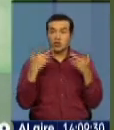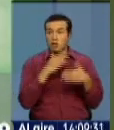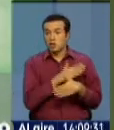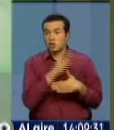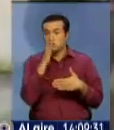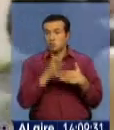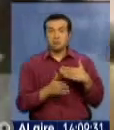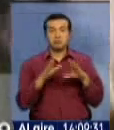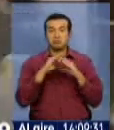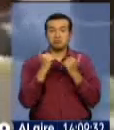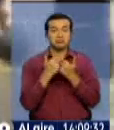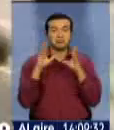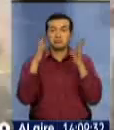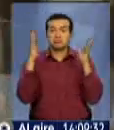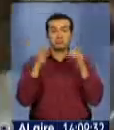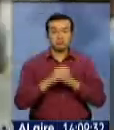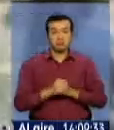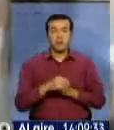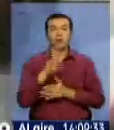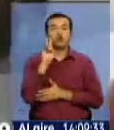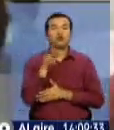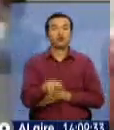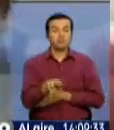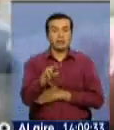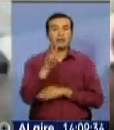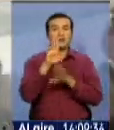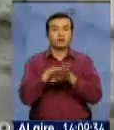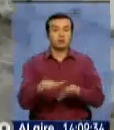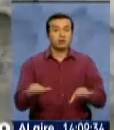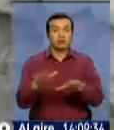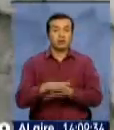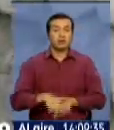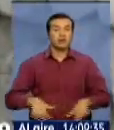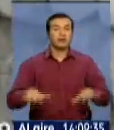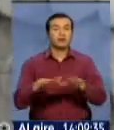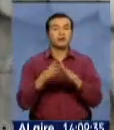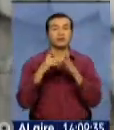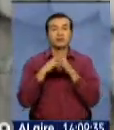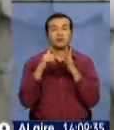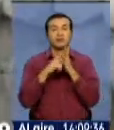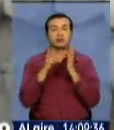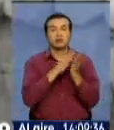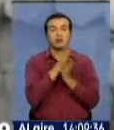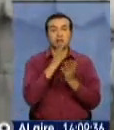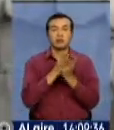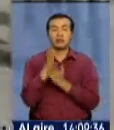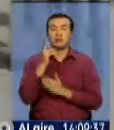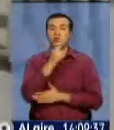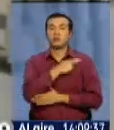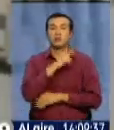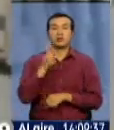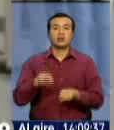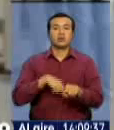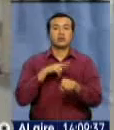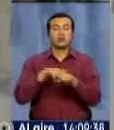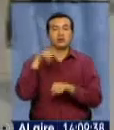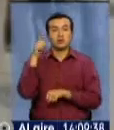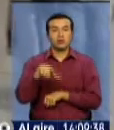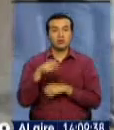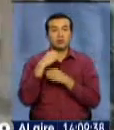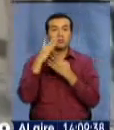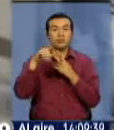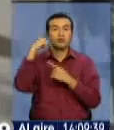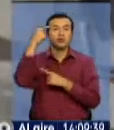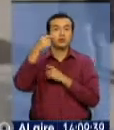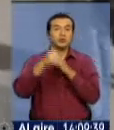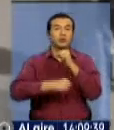sin tener clases. Existen más de 2.000 estudiantes de esta provincia amazónica que cursan diferentes carreras en la Universidad Nacional de Loja, misma que el próximo